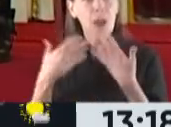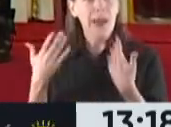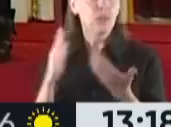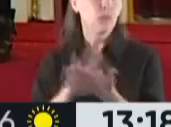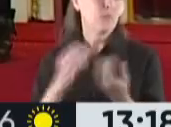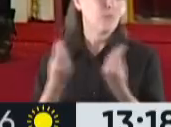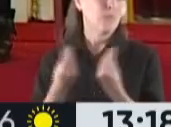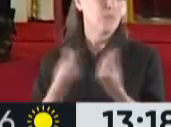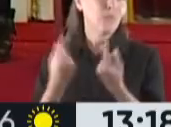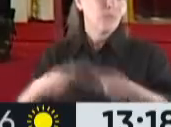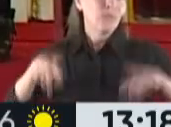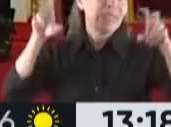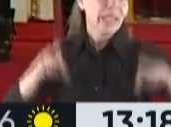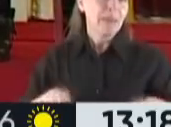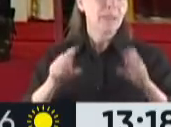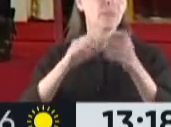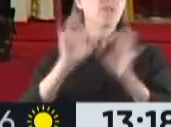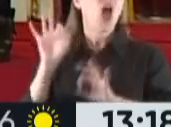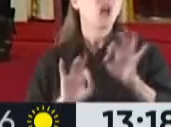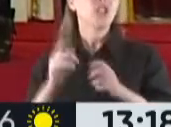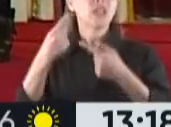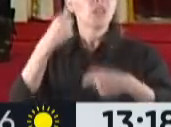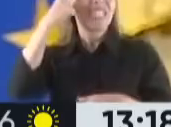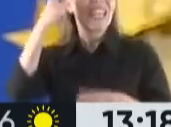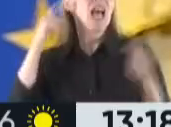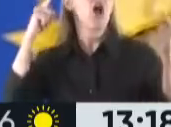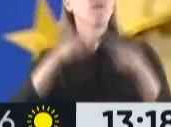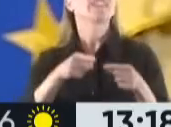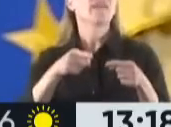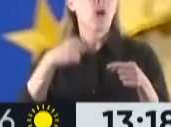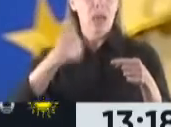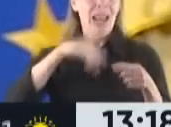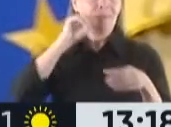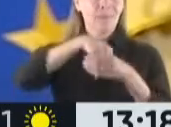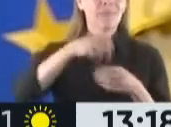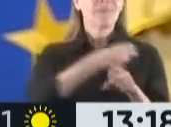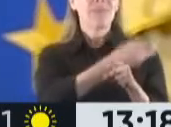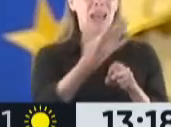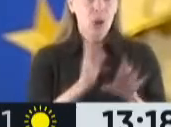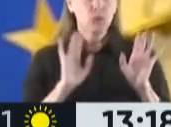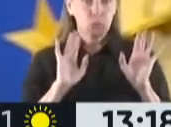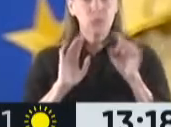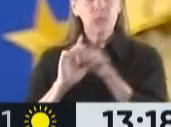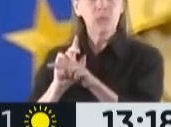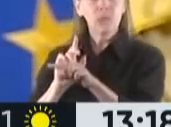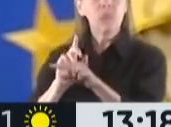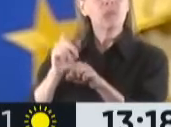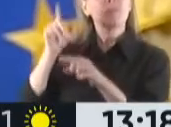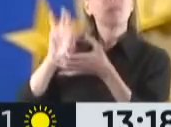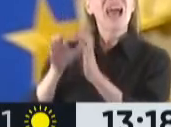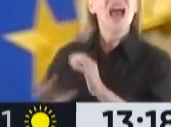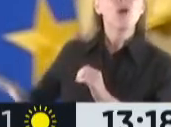tiene dentro del Mercosur y que claramente, por lo que escuché, son del interés de la Unión